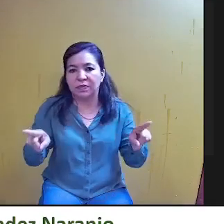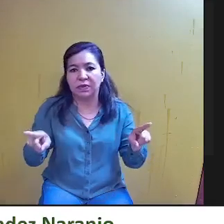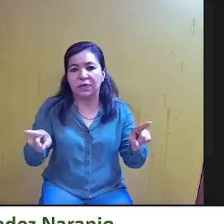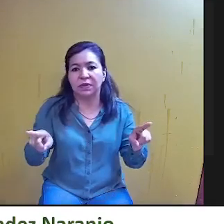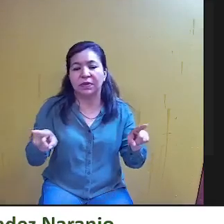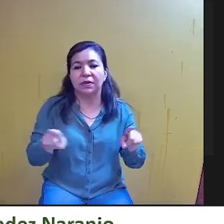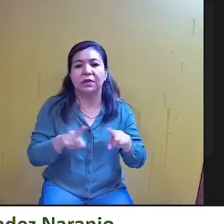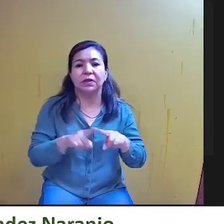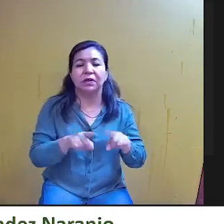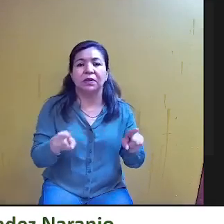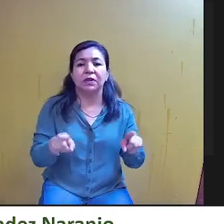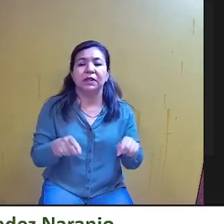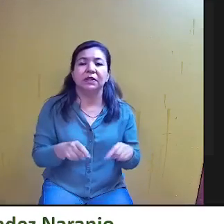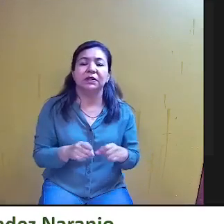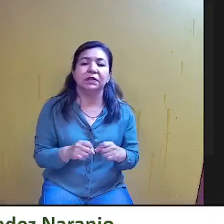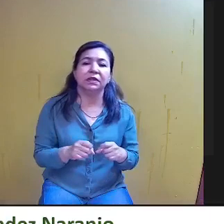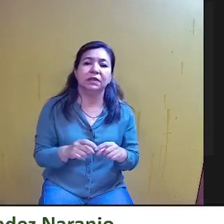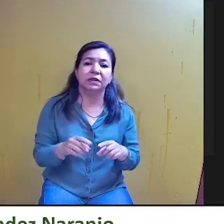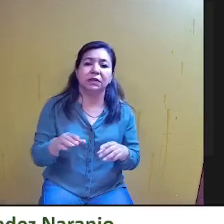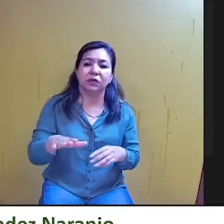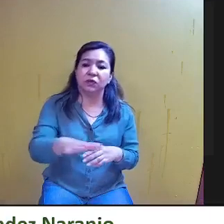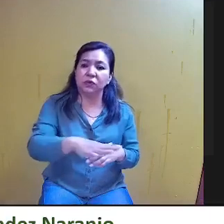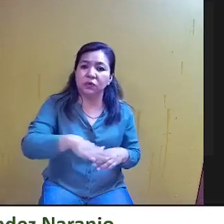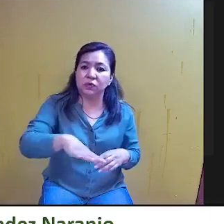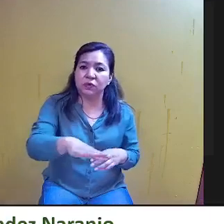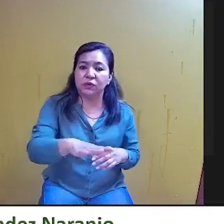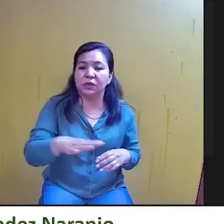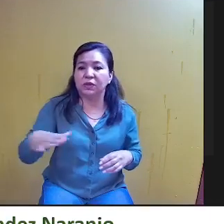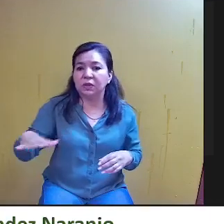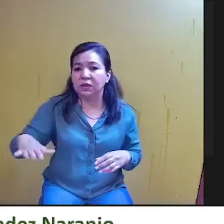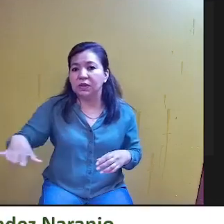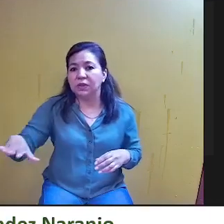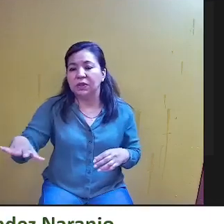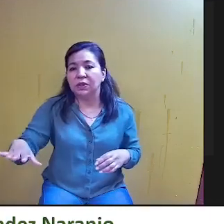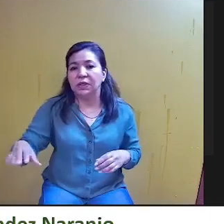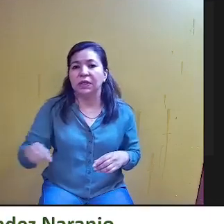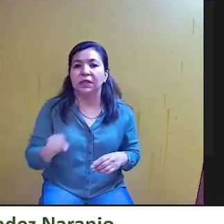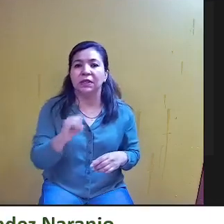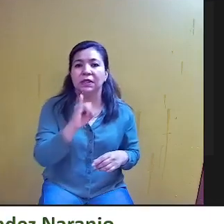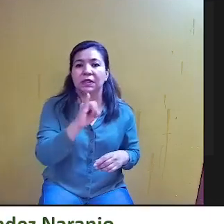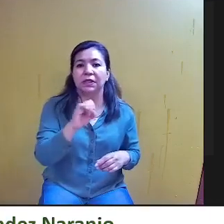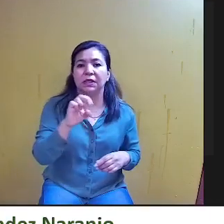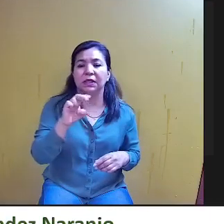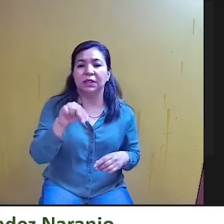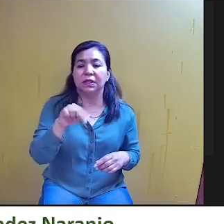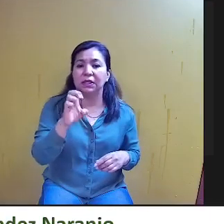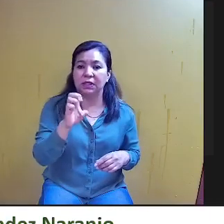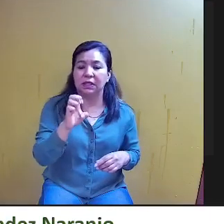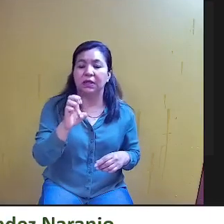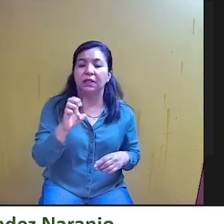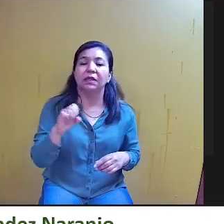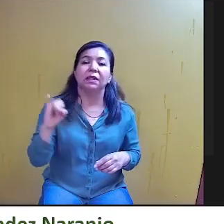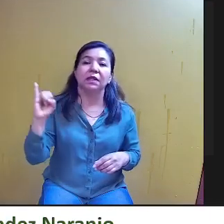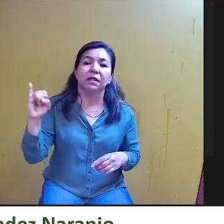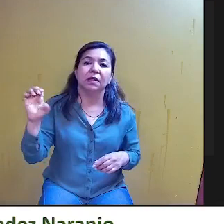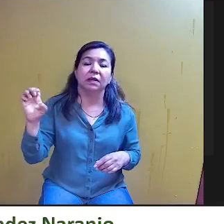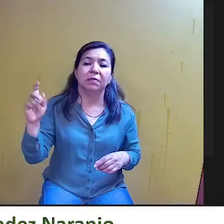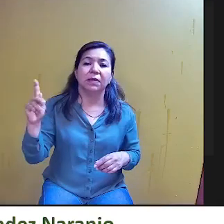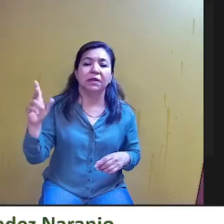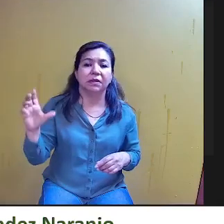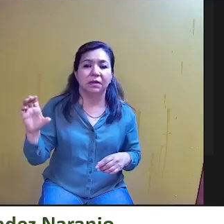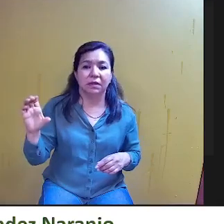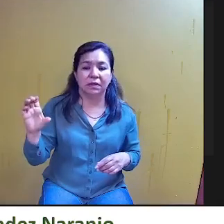esto es, los consejos distritales de la Autoridad Nacional Electoral con los que integran el Instituto Electoral Local. De ser el caso,